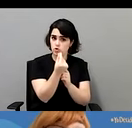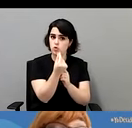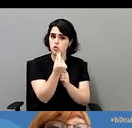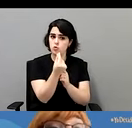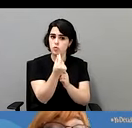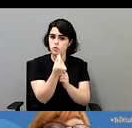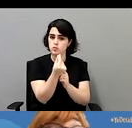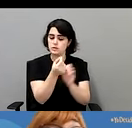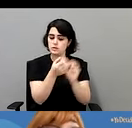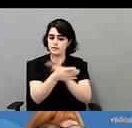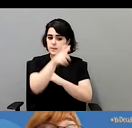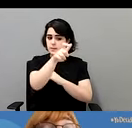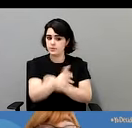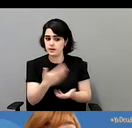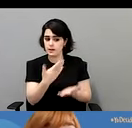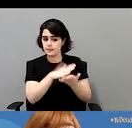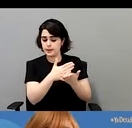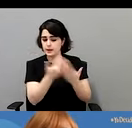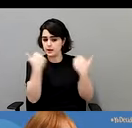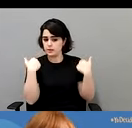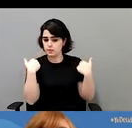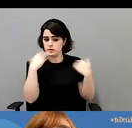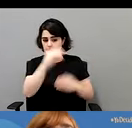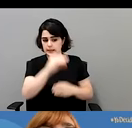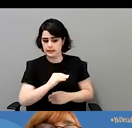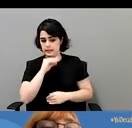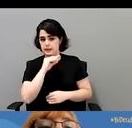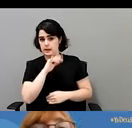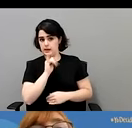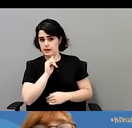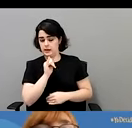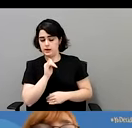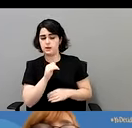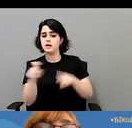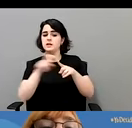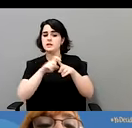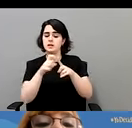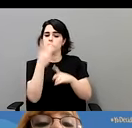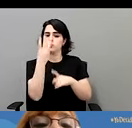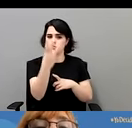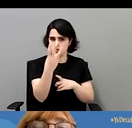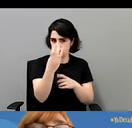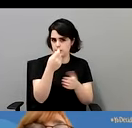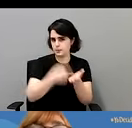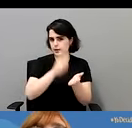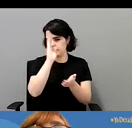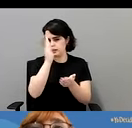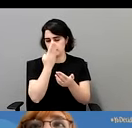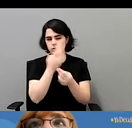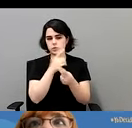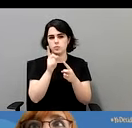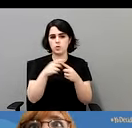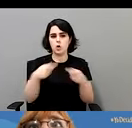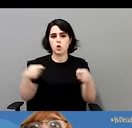ese intermediario o esa intermediaria se quede, ¿vale? Y hay 3 tipos de pago indirecto. Las cooperativas